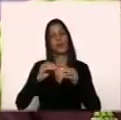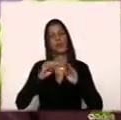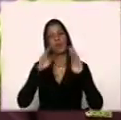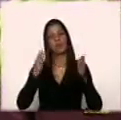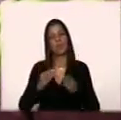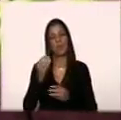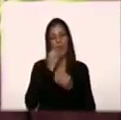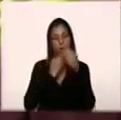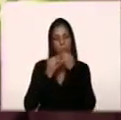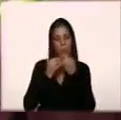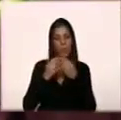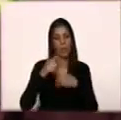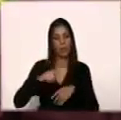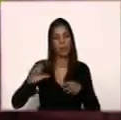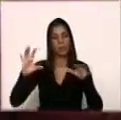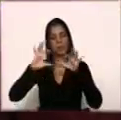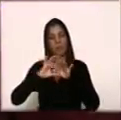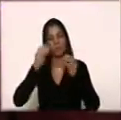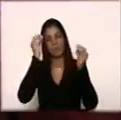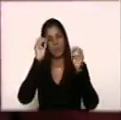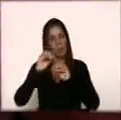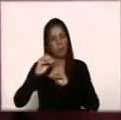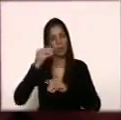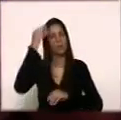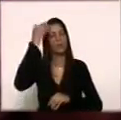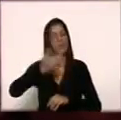popular. Llegó la hora de la clase obrera.